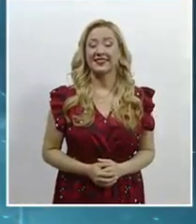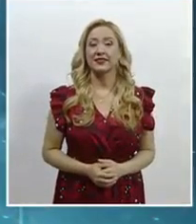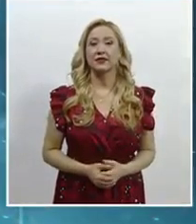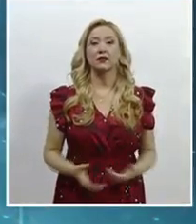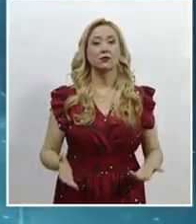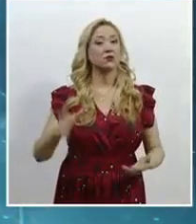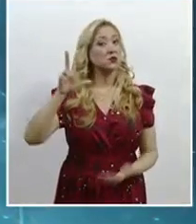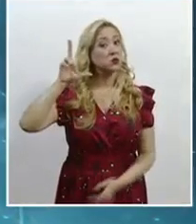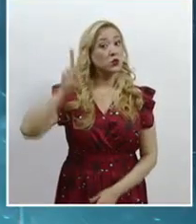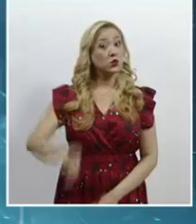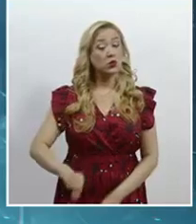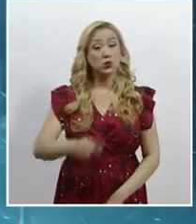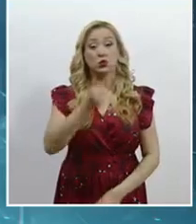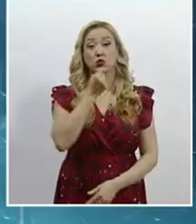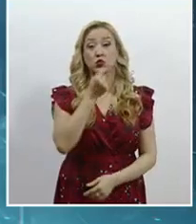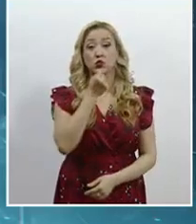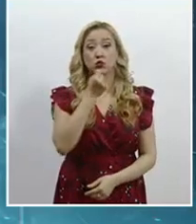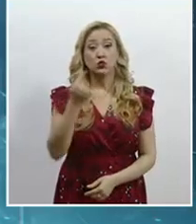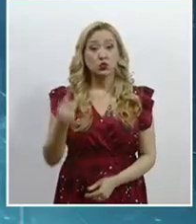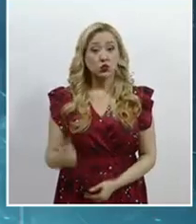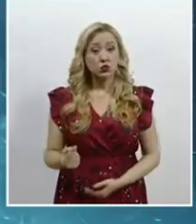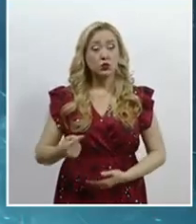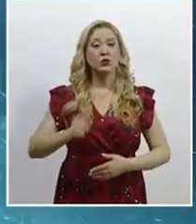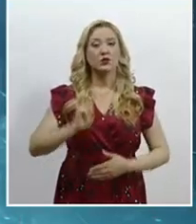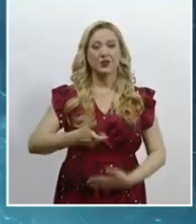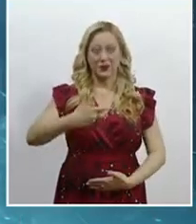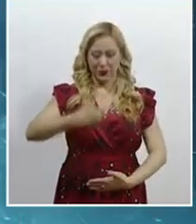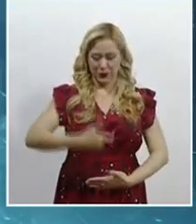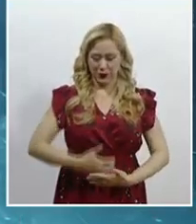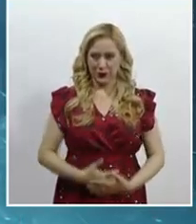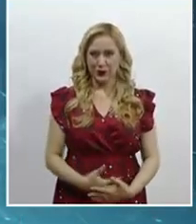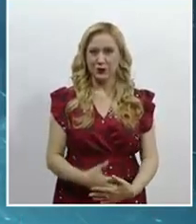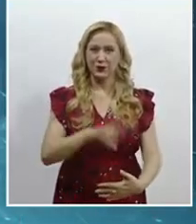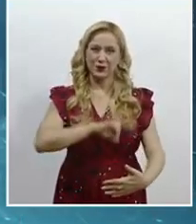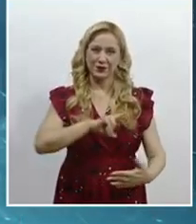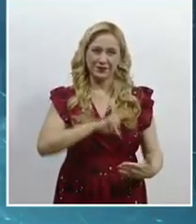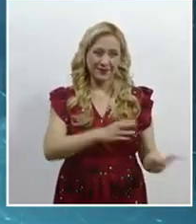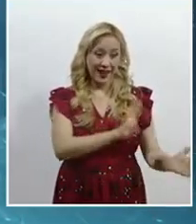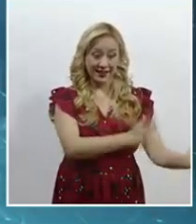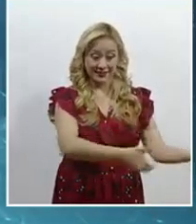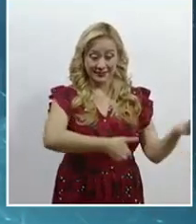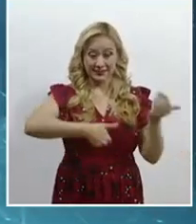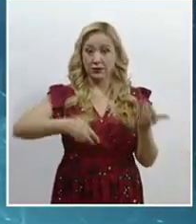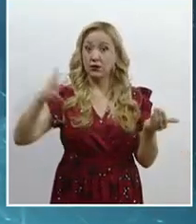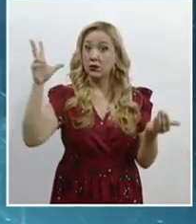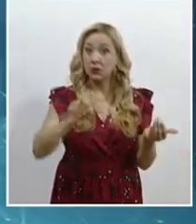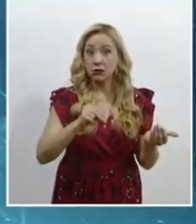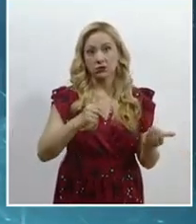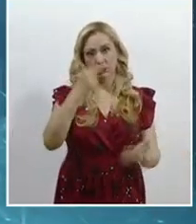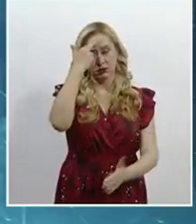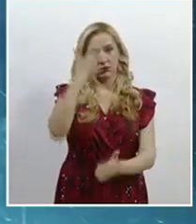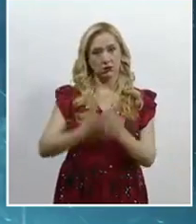Negar el registro de un infante producto de gestación subrogada viola el derecho a la identidad.